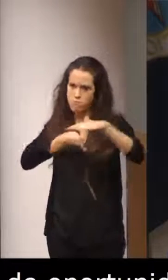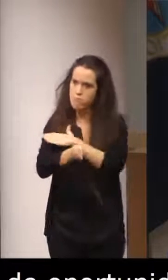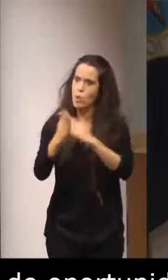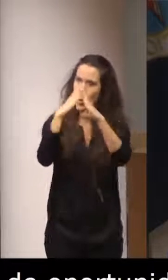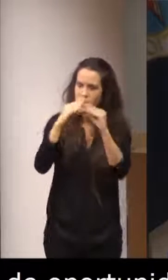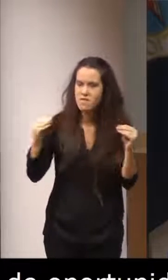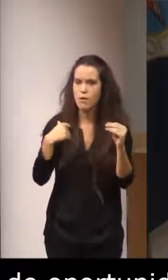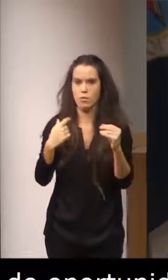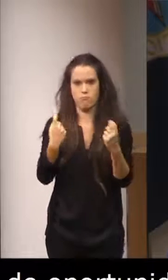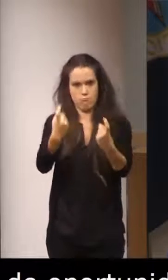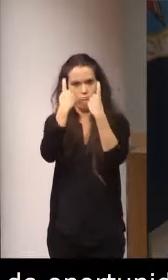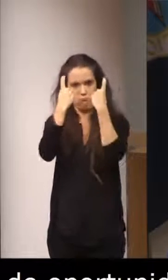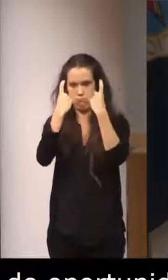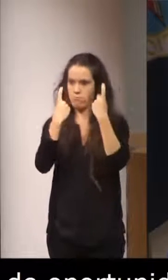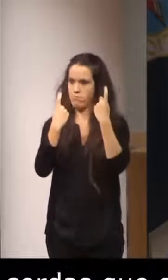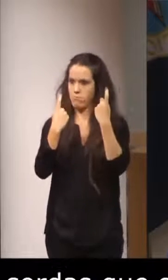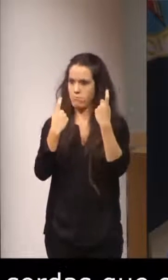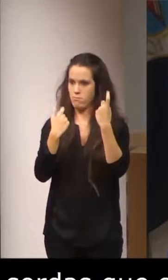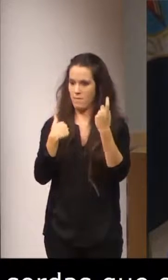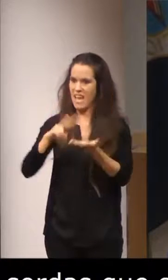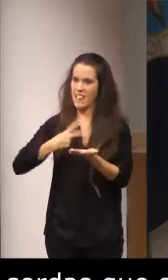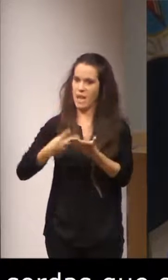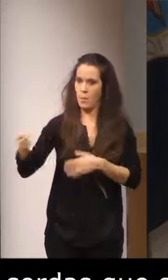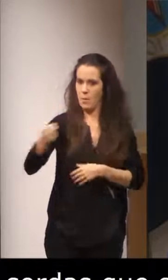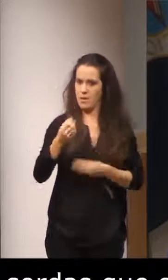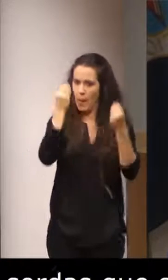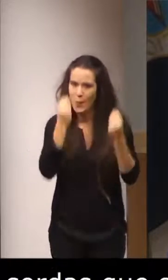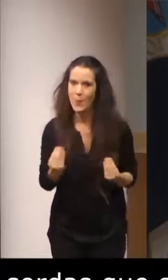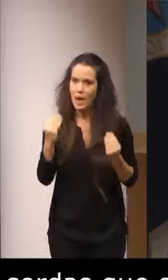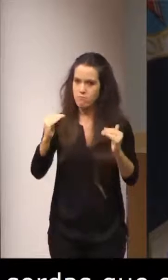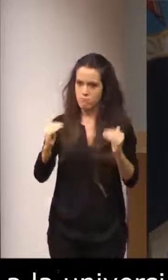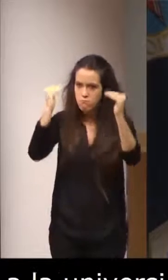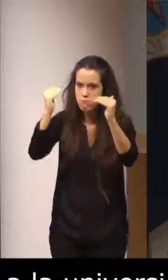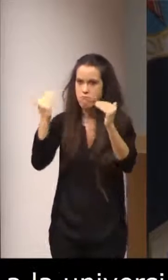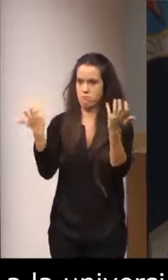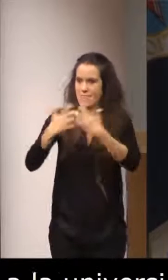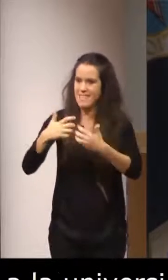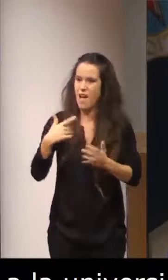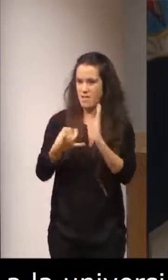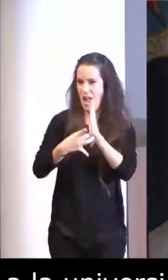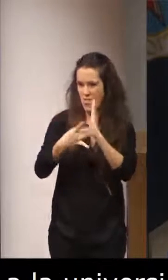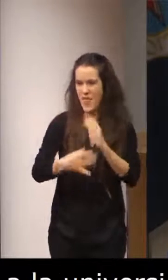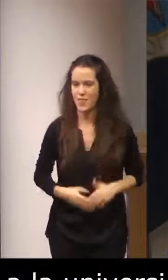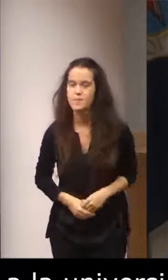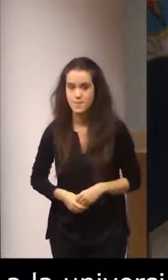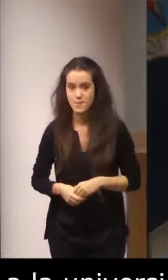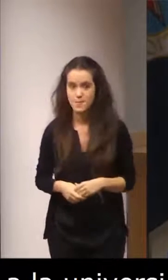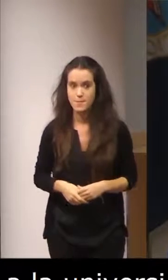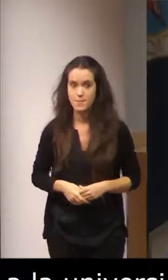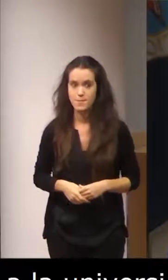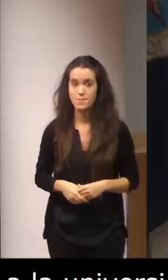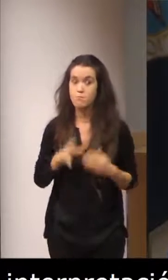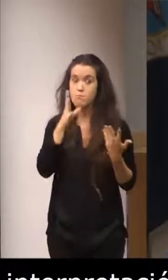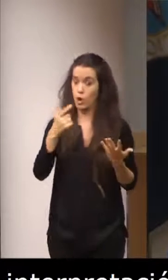recibir una interpretación adecuada y de calidad. En ese sentido, la red, pues, estamos